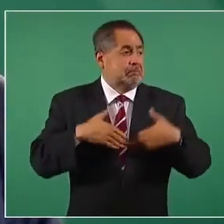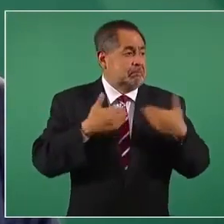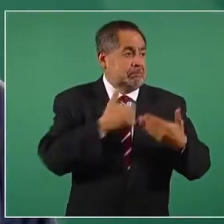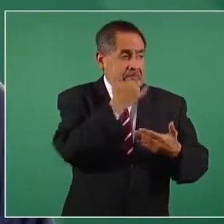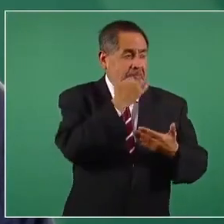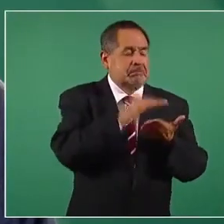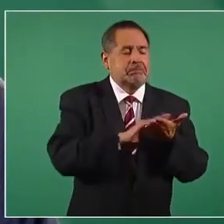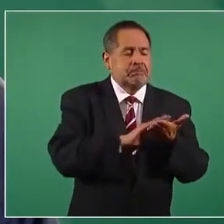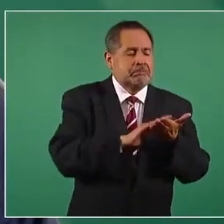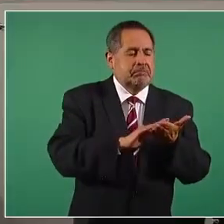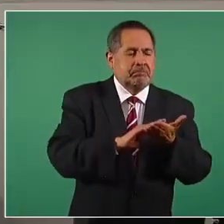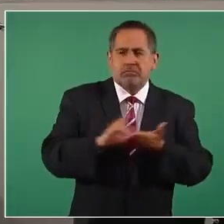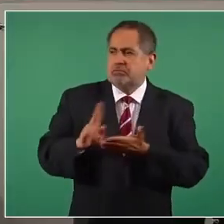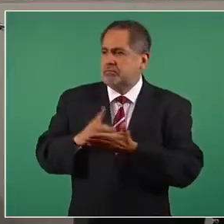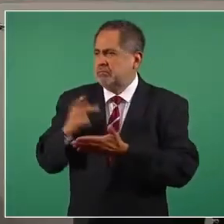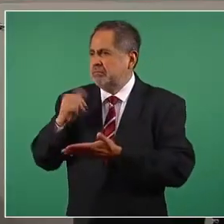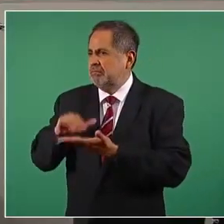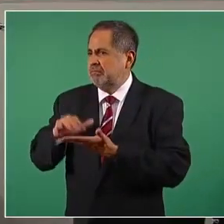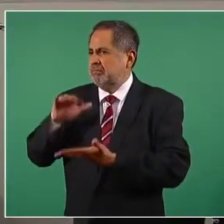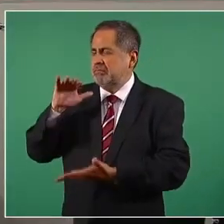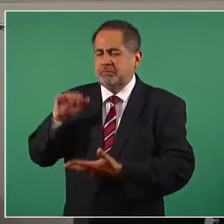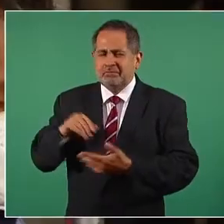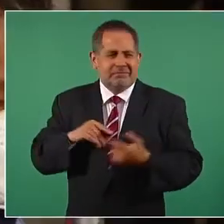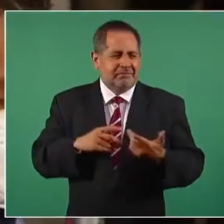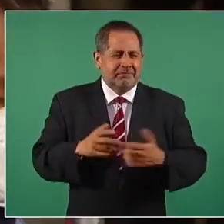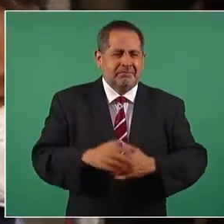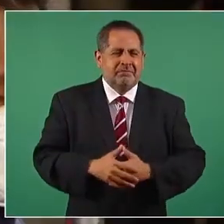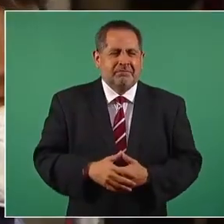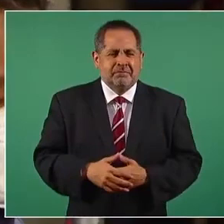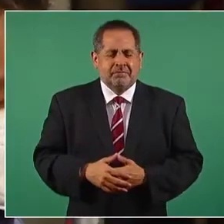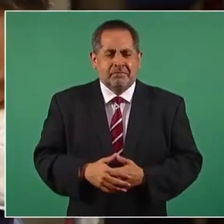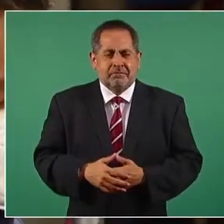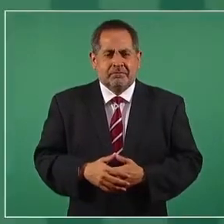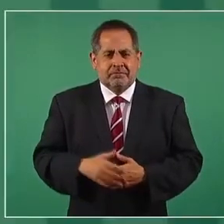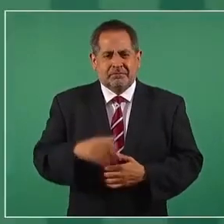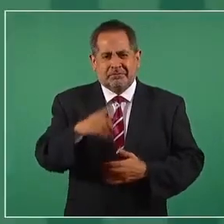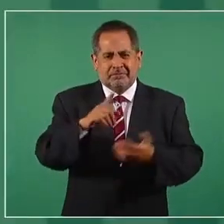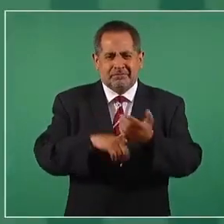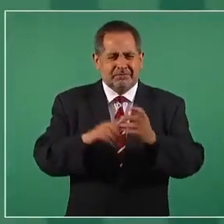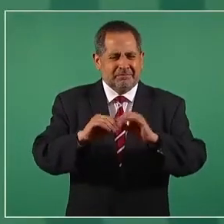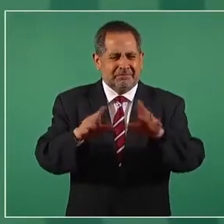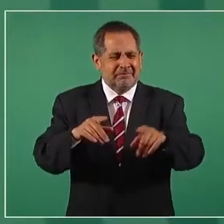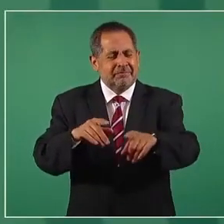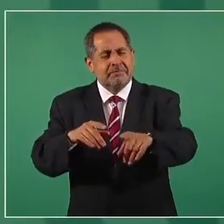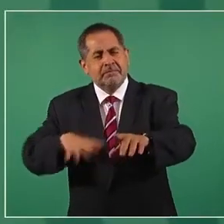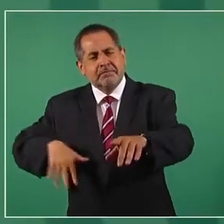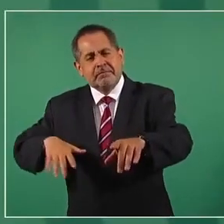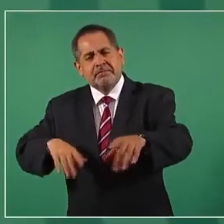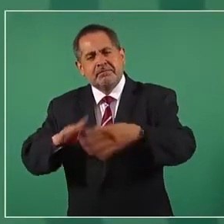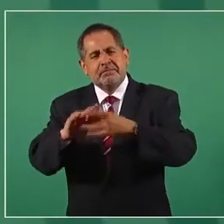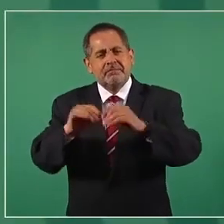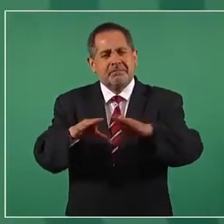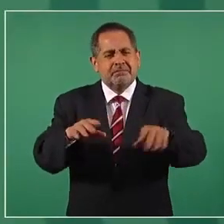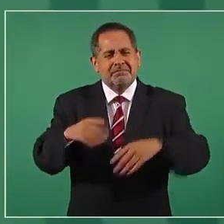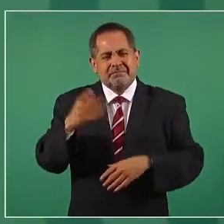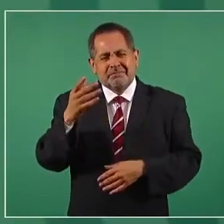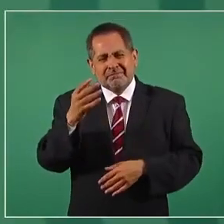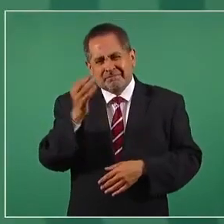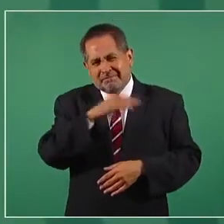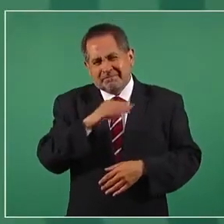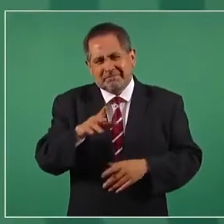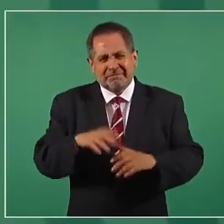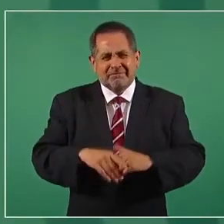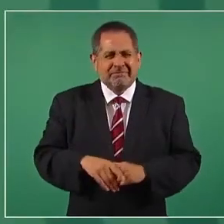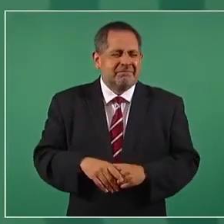y volver. Pero sí debería decir si es falso o no, imagínese. Claro que es falso. O sea, el mensaje que